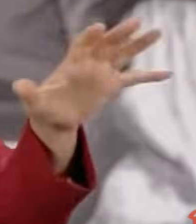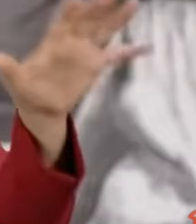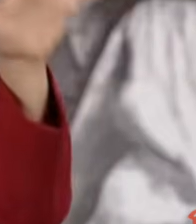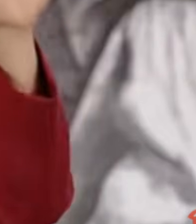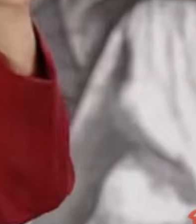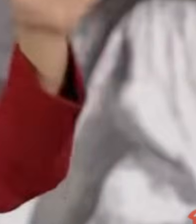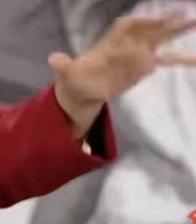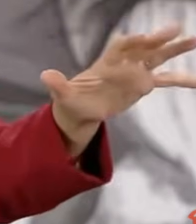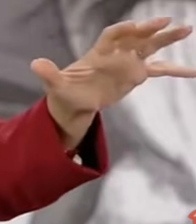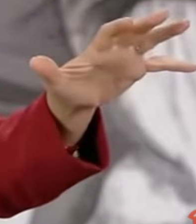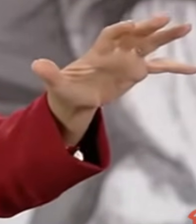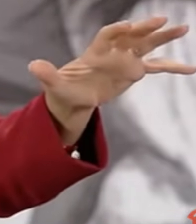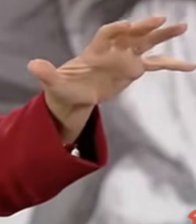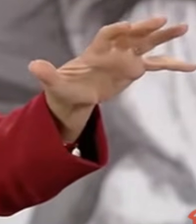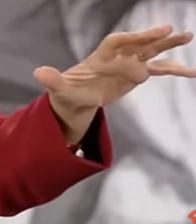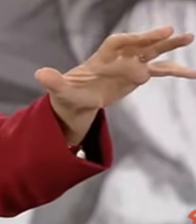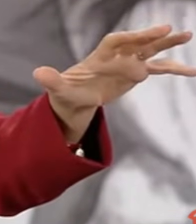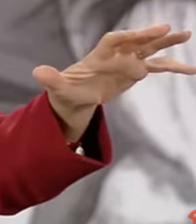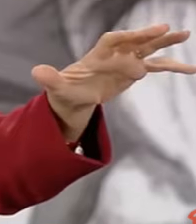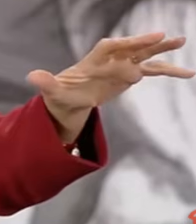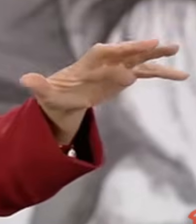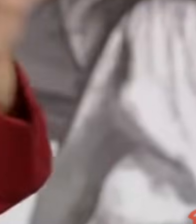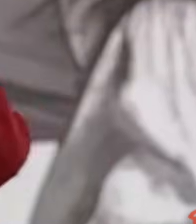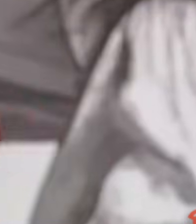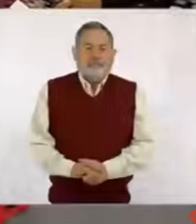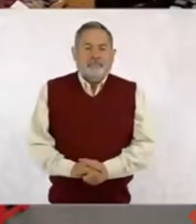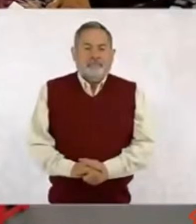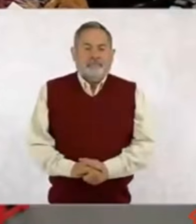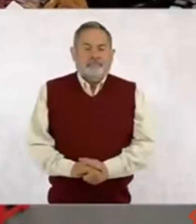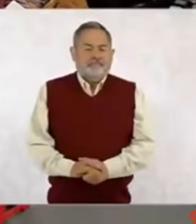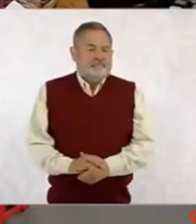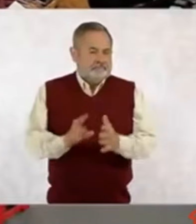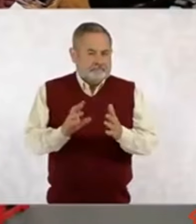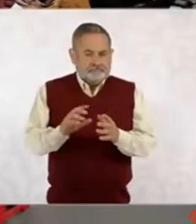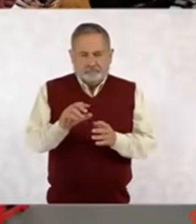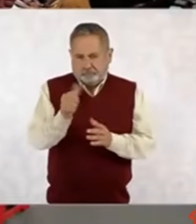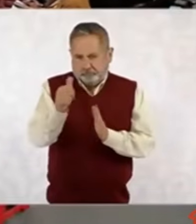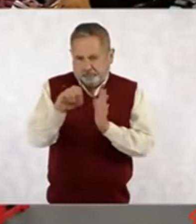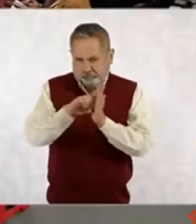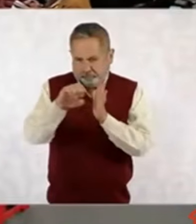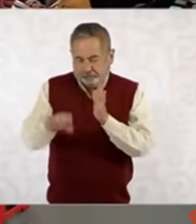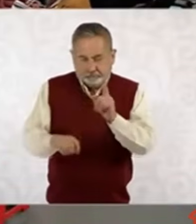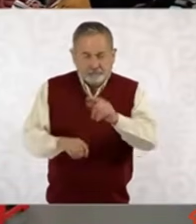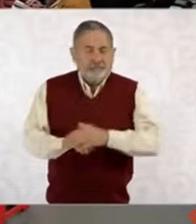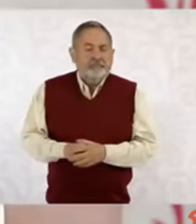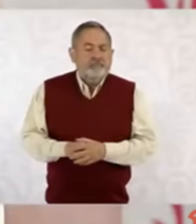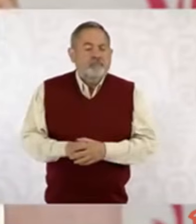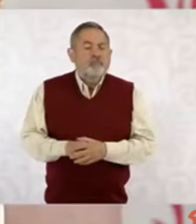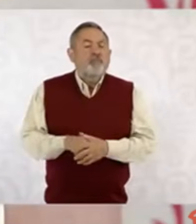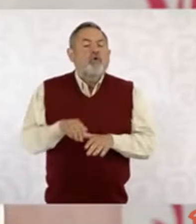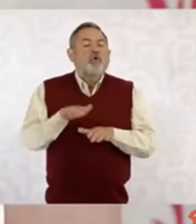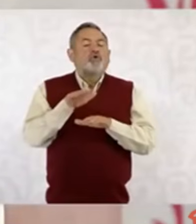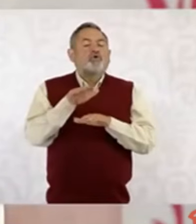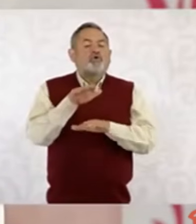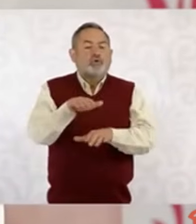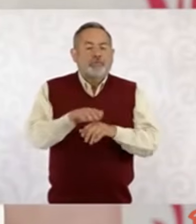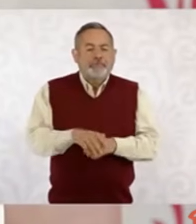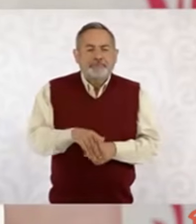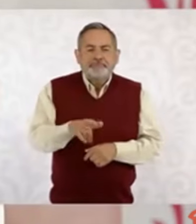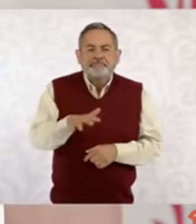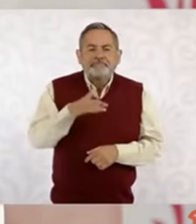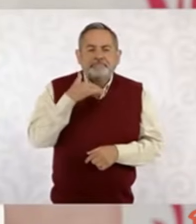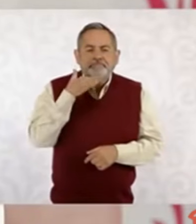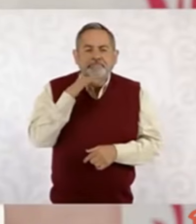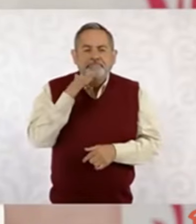la Fiscalía hace su investigación. Te pongo otro caso, el tema del contrabando